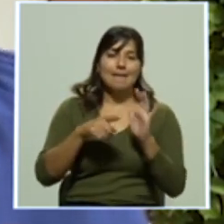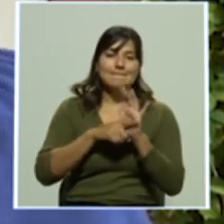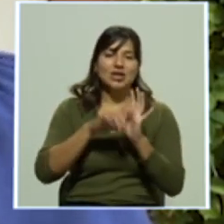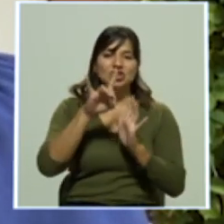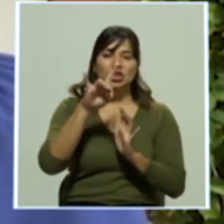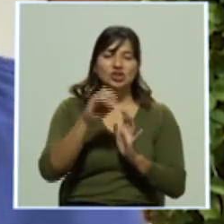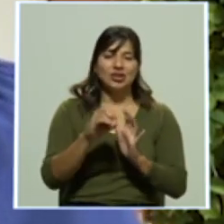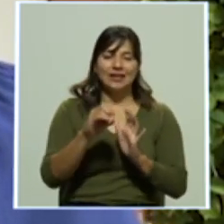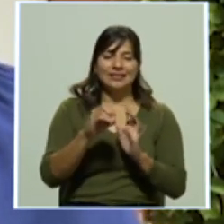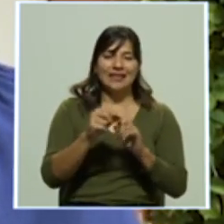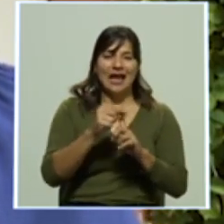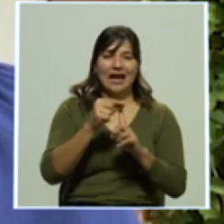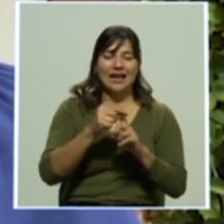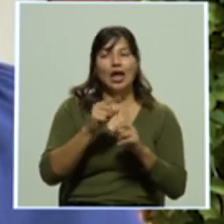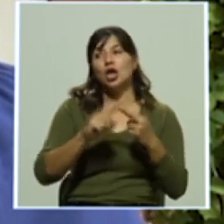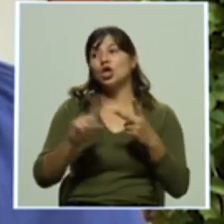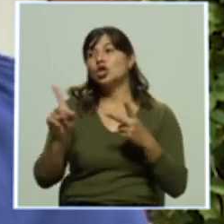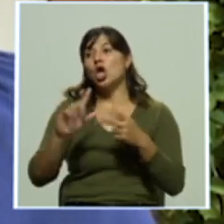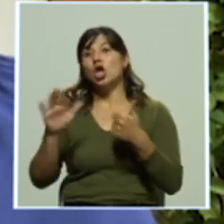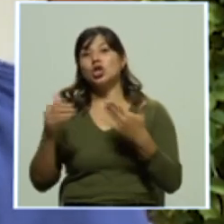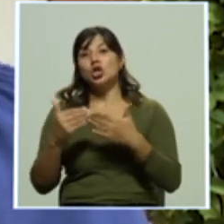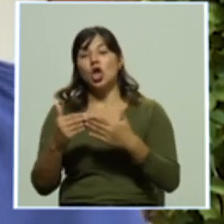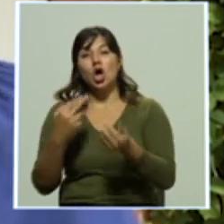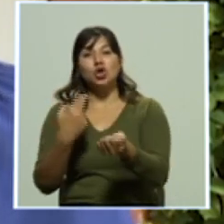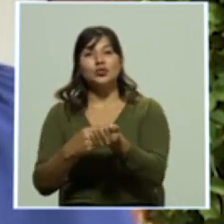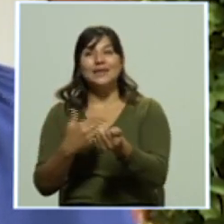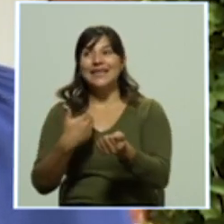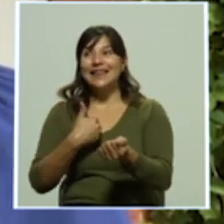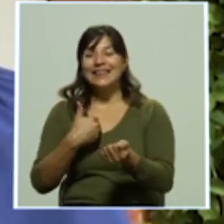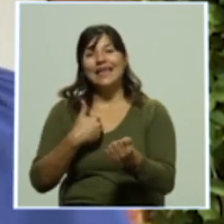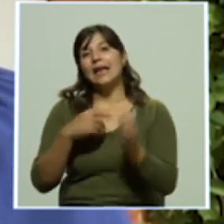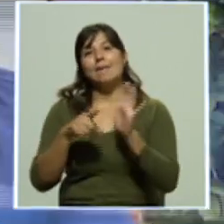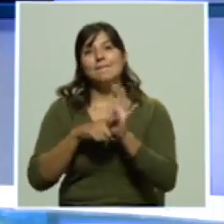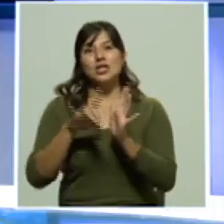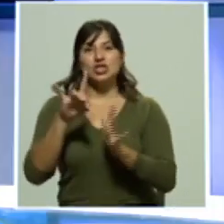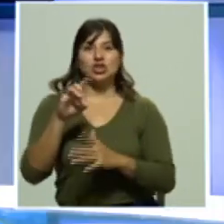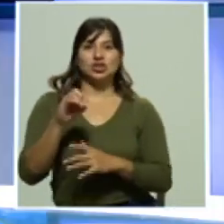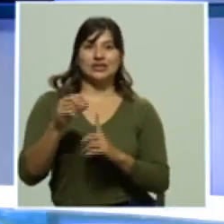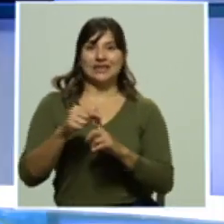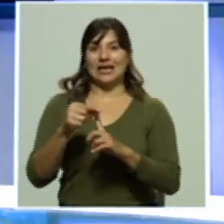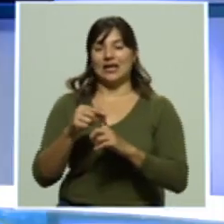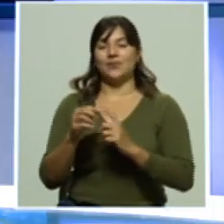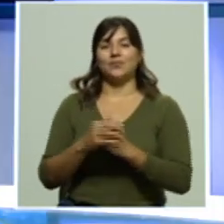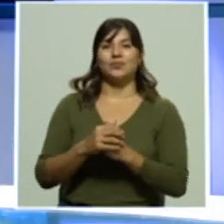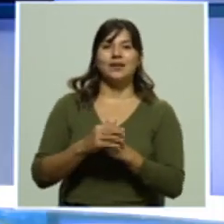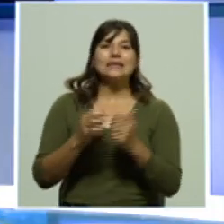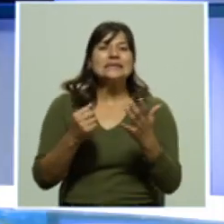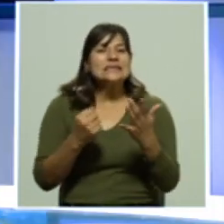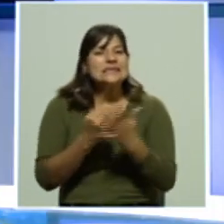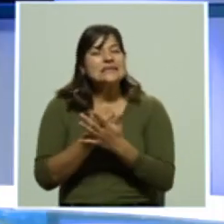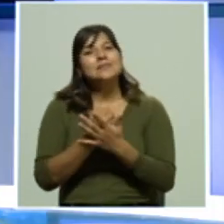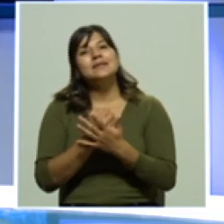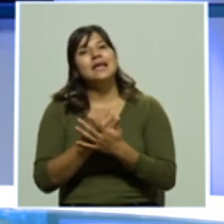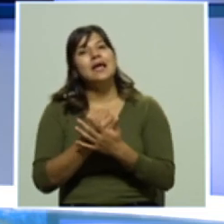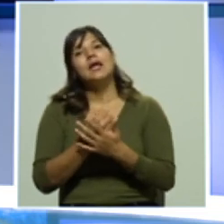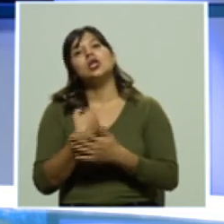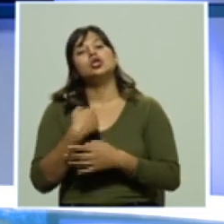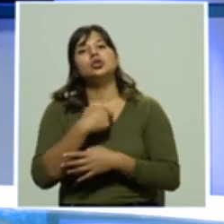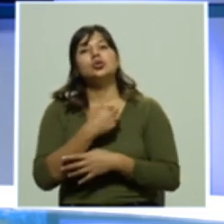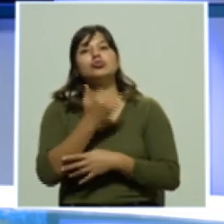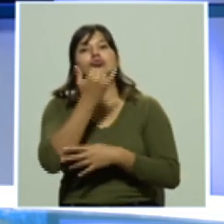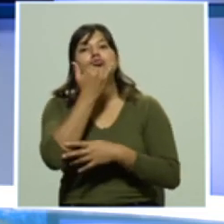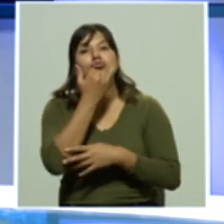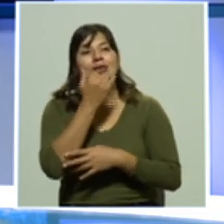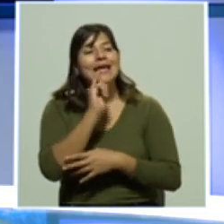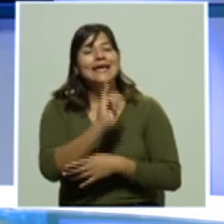hospital va a haber un congelador de menos 80 grados, en todo país va a haber un congelador de... Lamentablemente se cometió un error, la